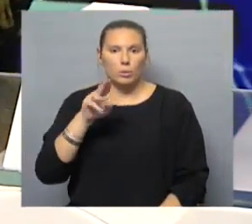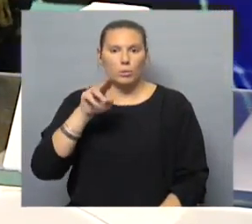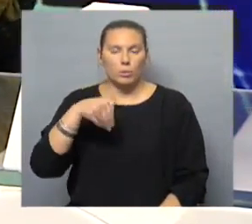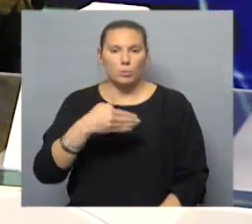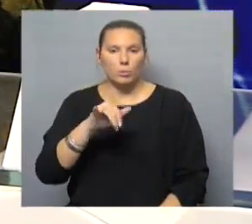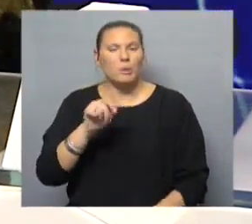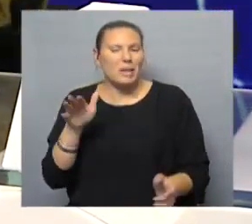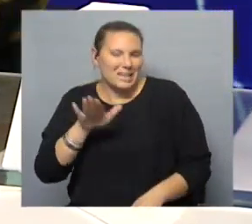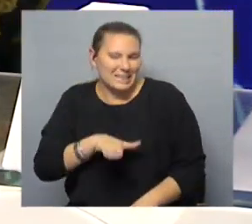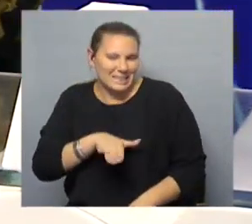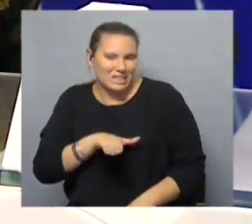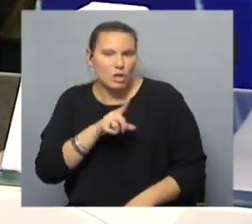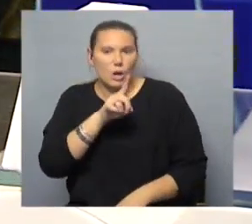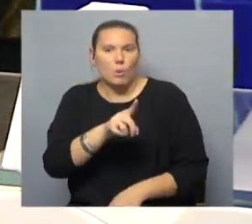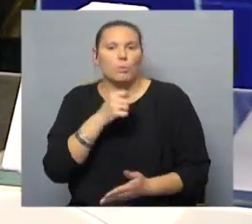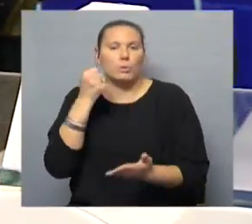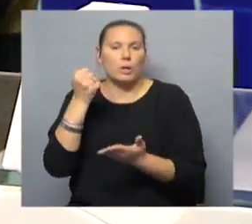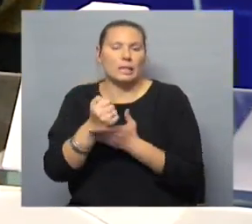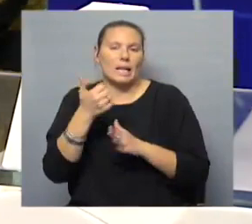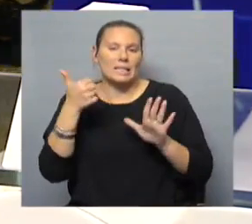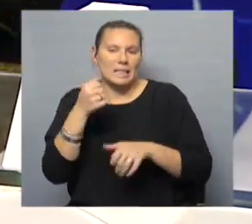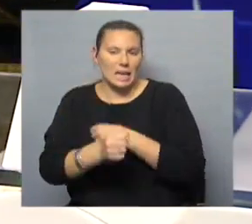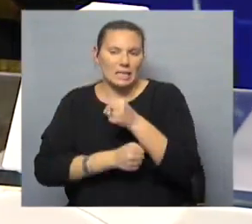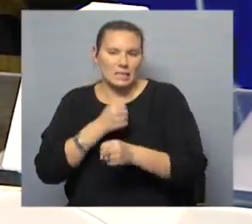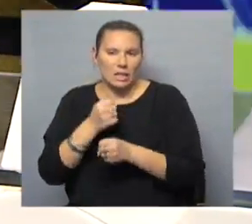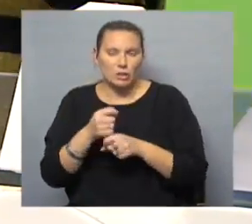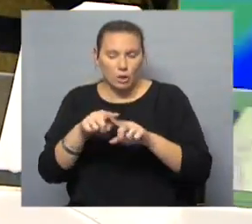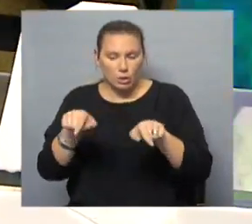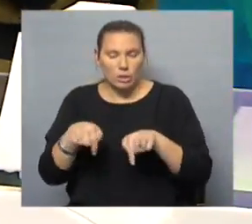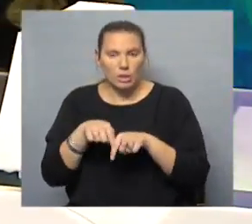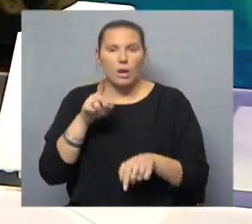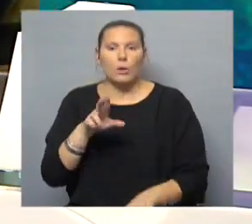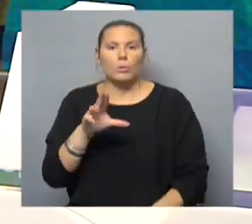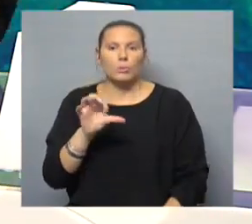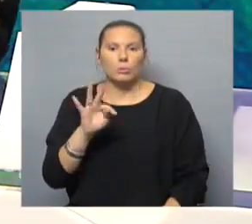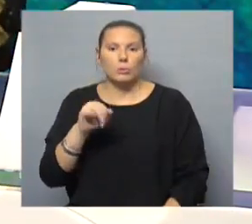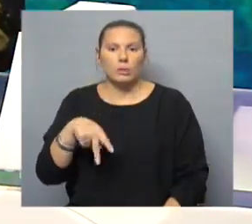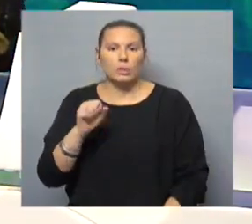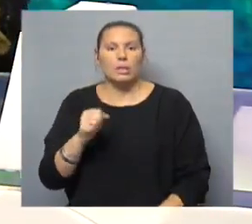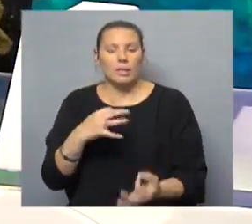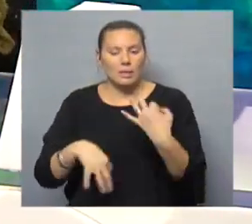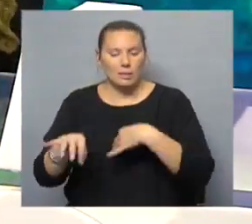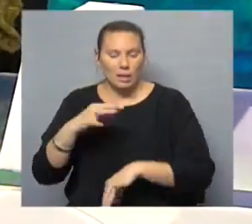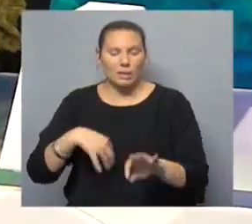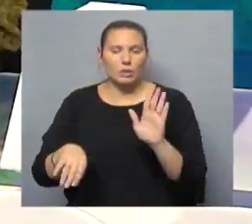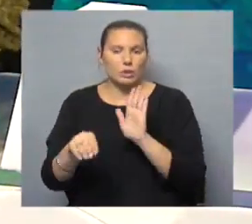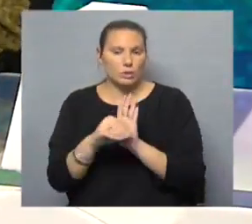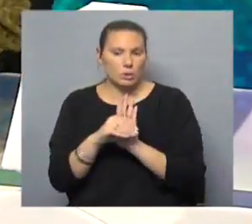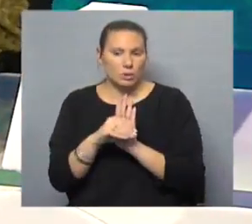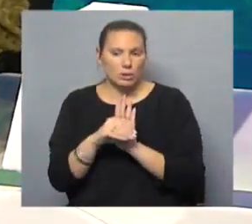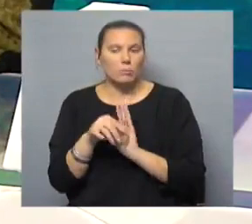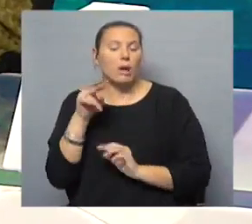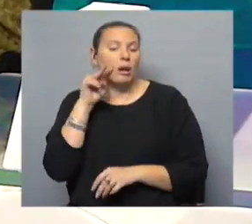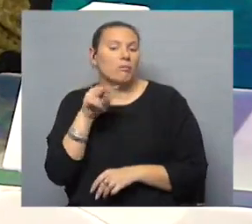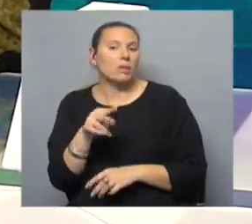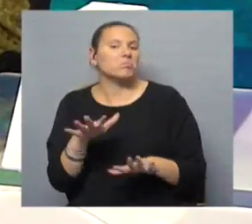chiquitos, es para niños entre 1 y 6 años. Y es en la del Mira Agustini, que es una sala preciosa del Teatro Solís. Así que bueno, vamos a estar